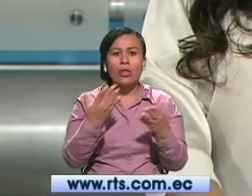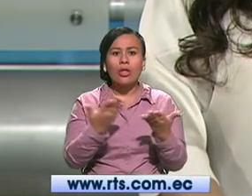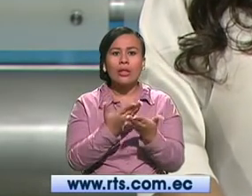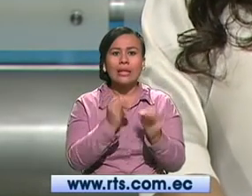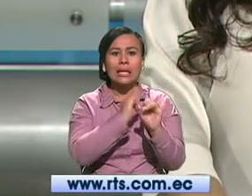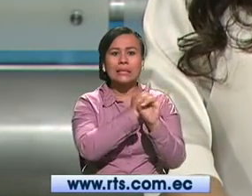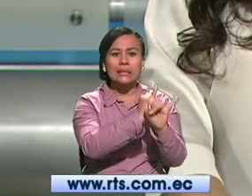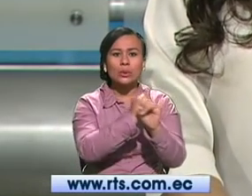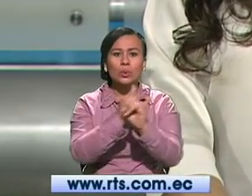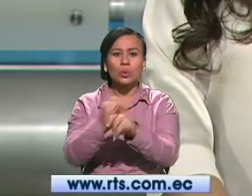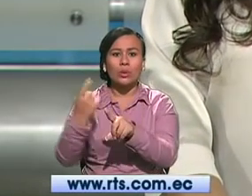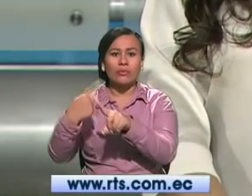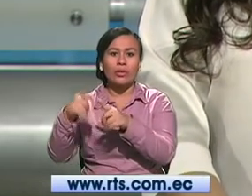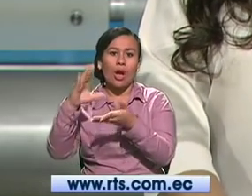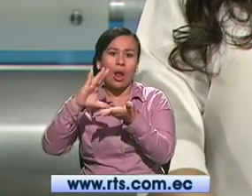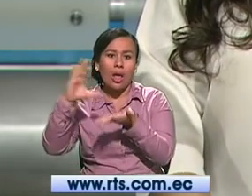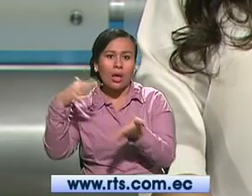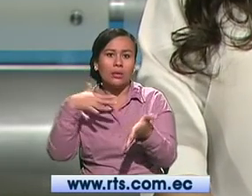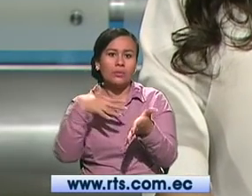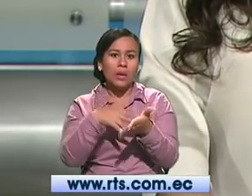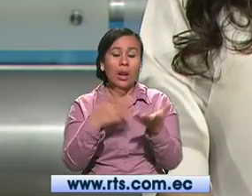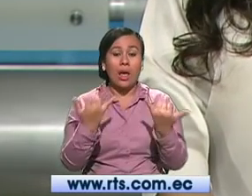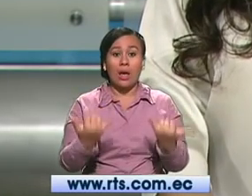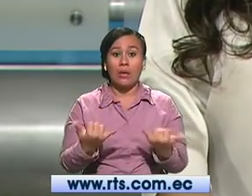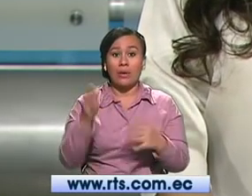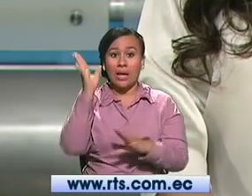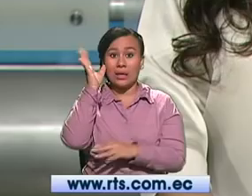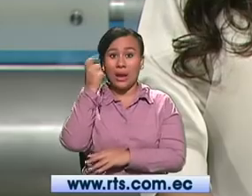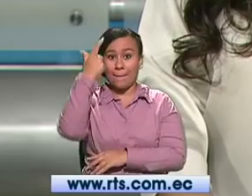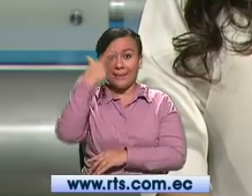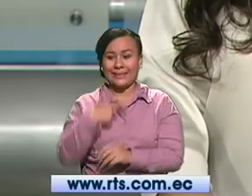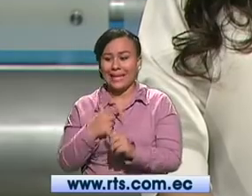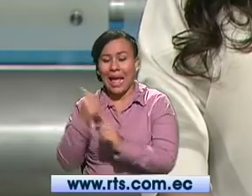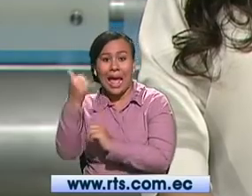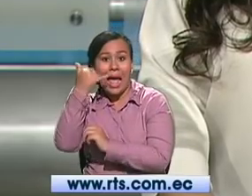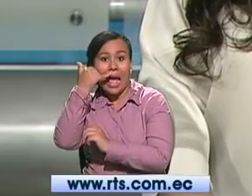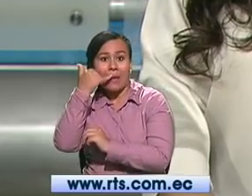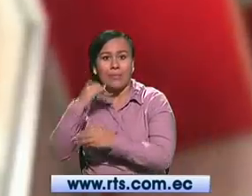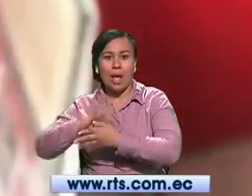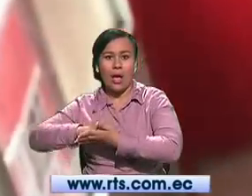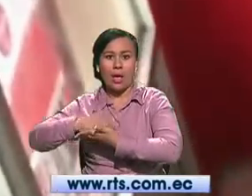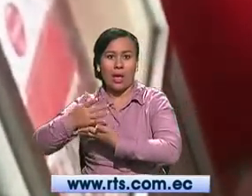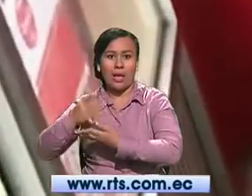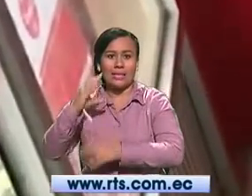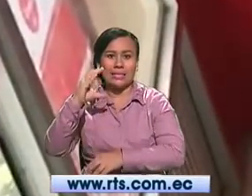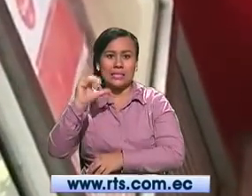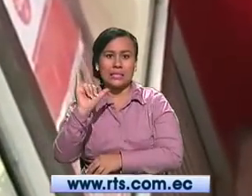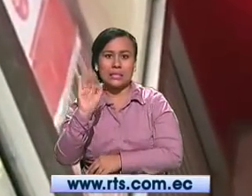al norte de Guayaquil. Al parecer, el sujeto lo hacía desde un cyber.